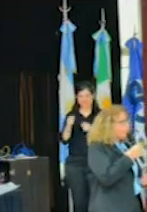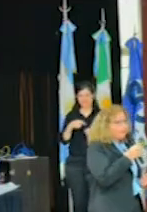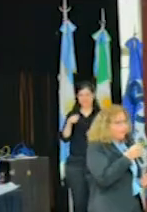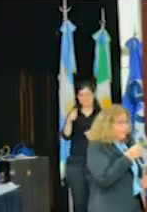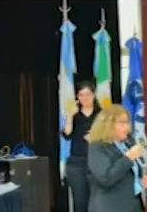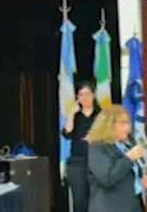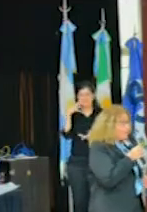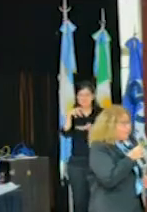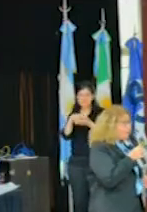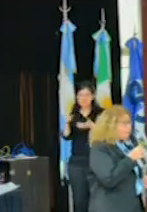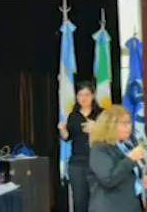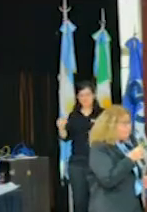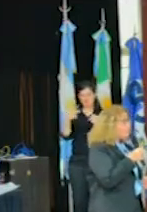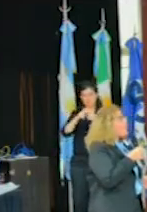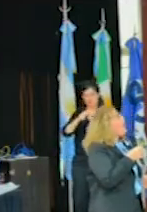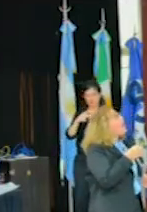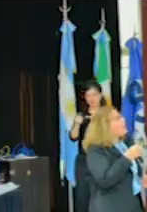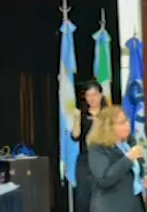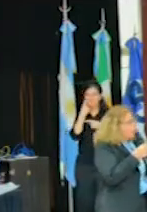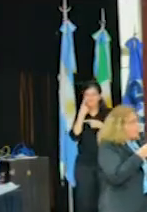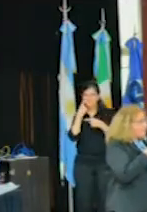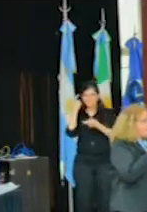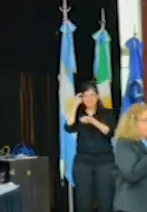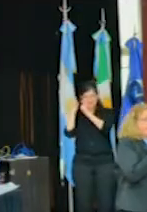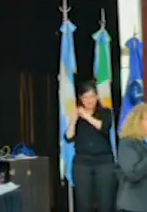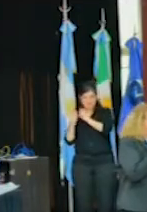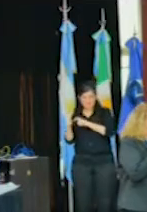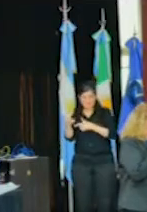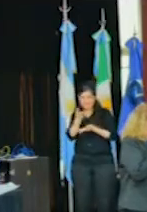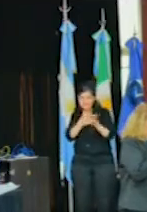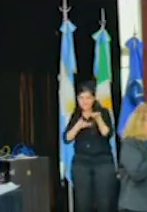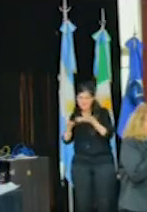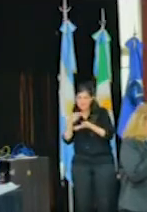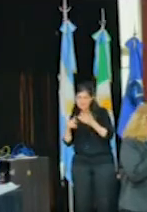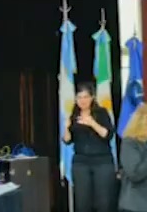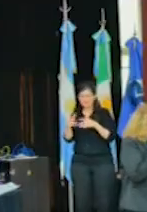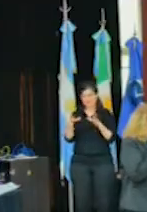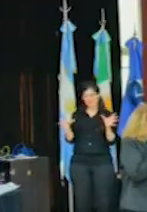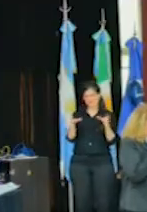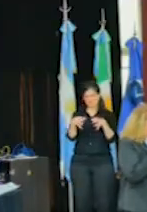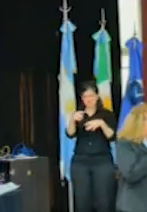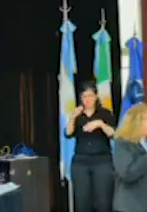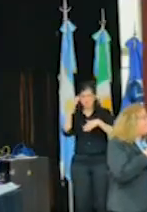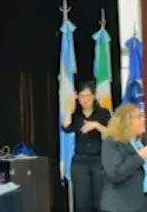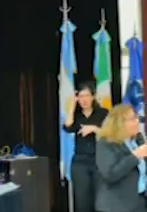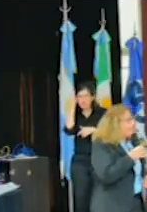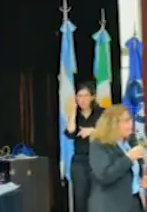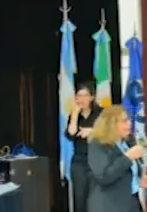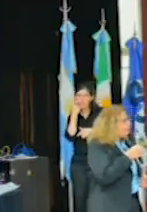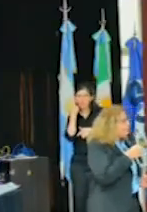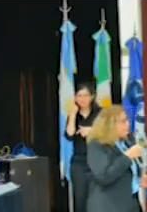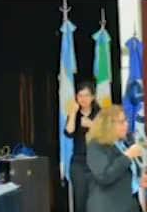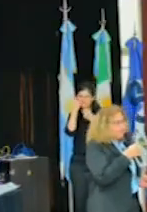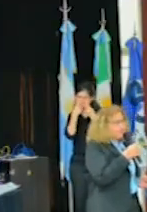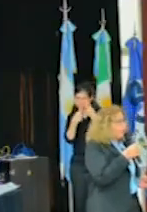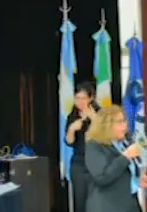de participación que propician la construcción colectiva del conocimiento, en los cuales las